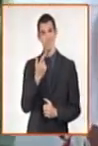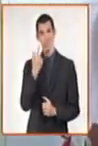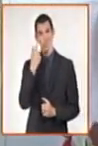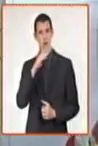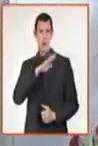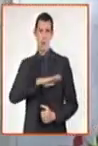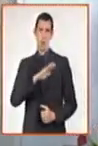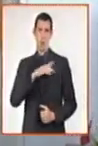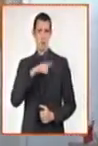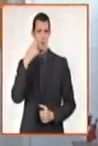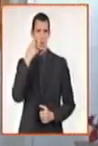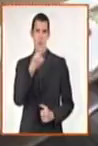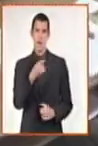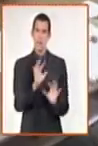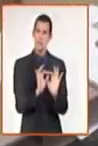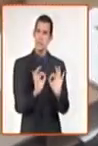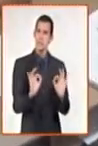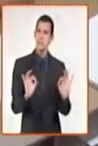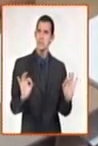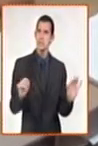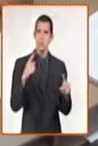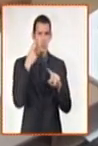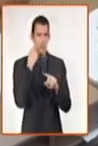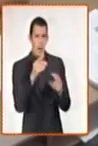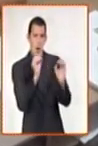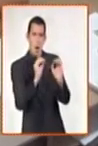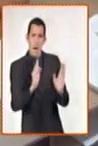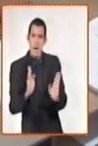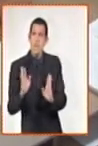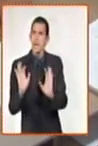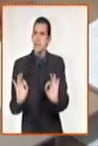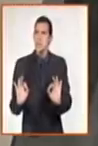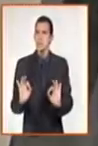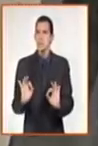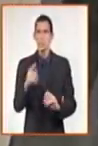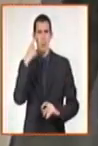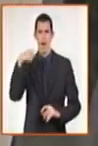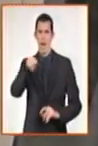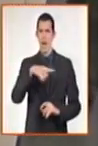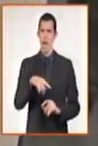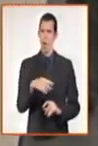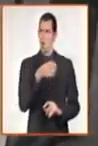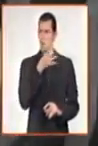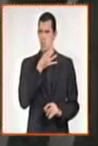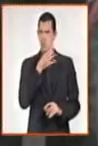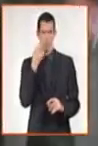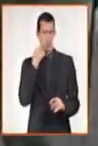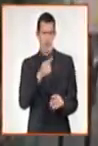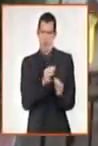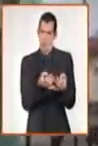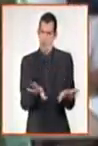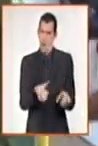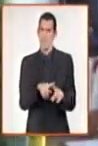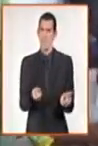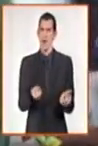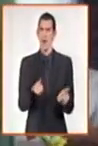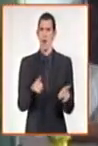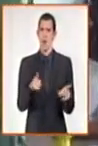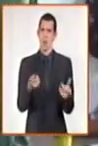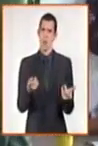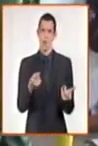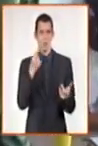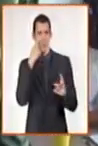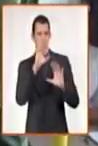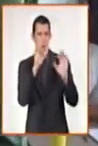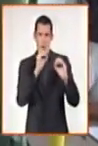en la escuela, miren que cómo está todo de nadito, miren los detallitos aquí de cómo ponen esto, y hechos por ellos mismos. En un lugar de la geografía de